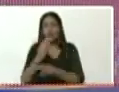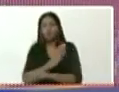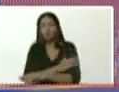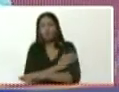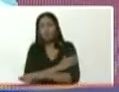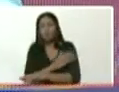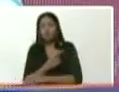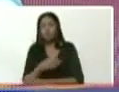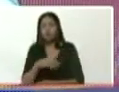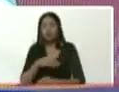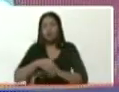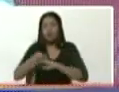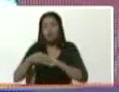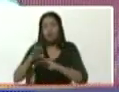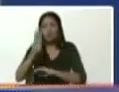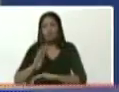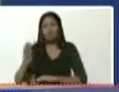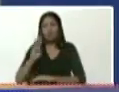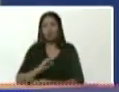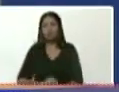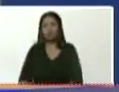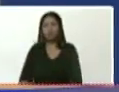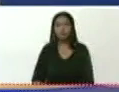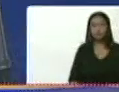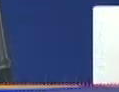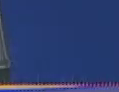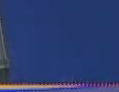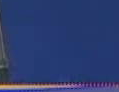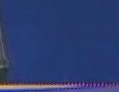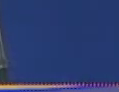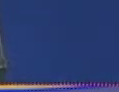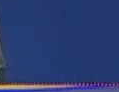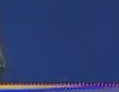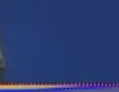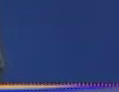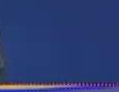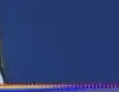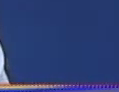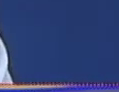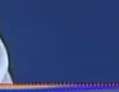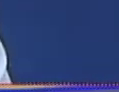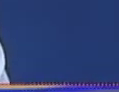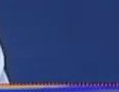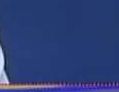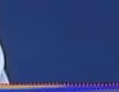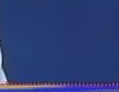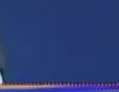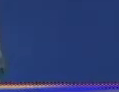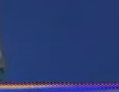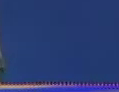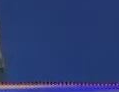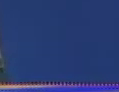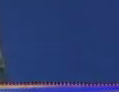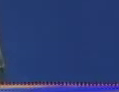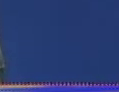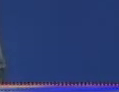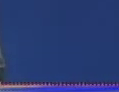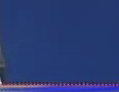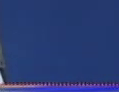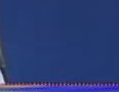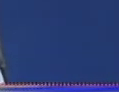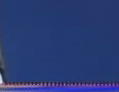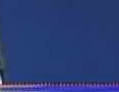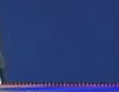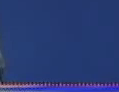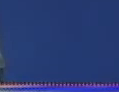oposiciones en Barbados? Por favor. Gracias, presidente. Y primero que nada, agradecerle que haya visitado hoy el estado